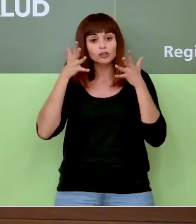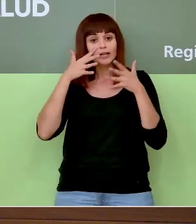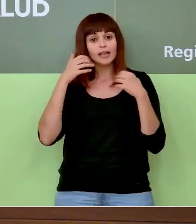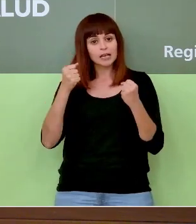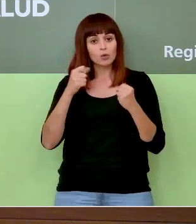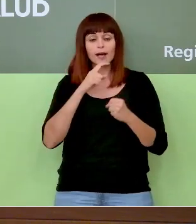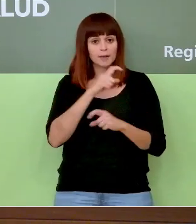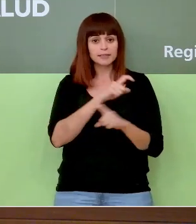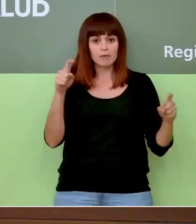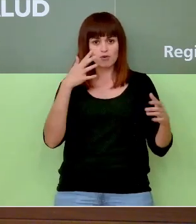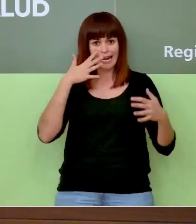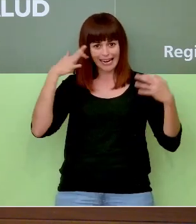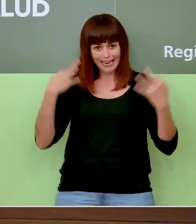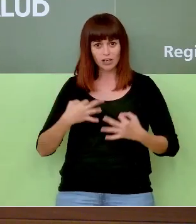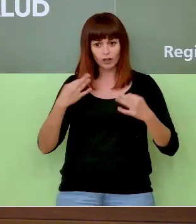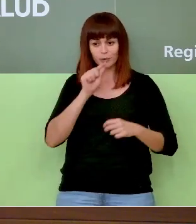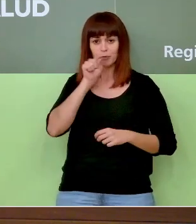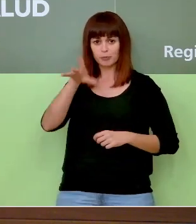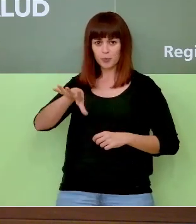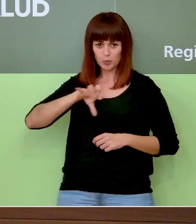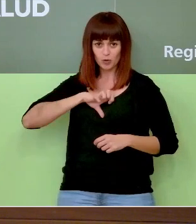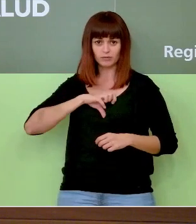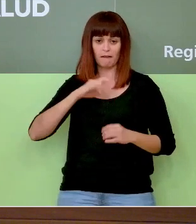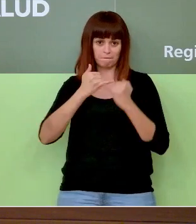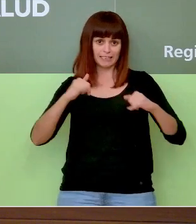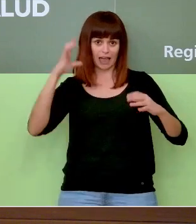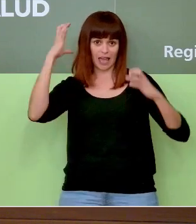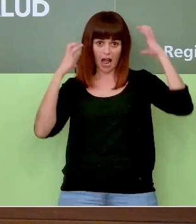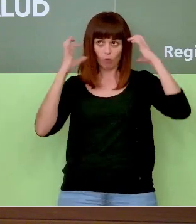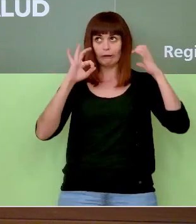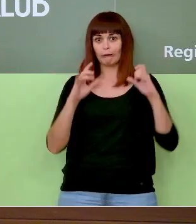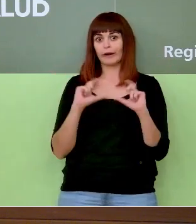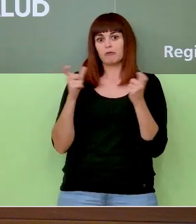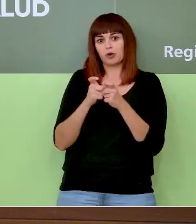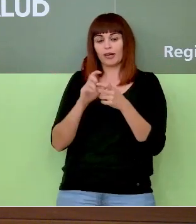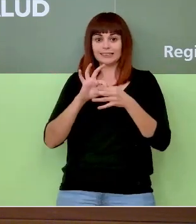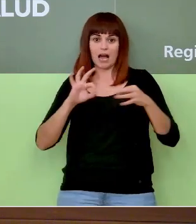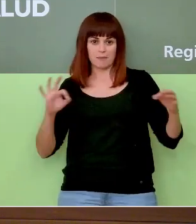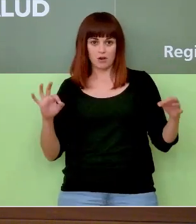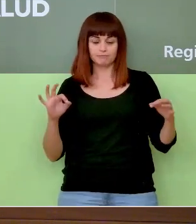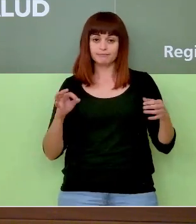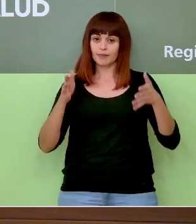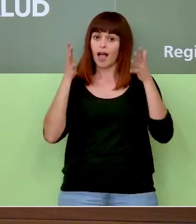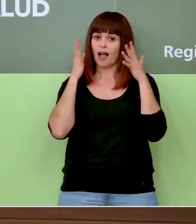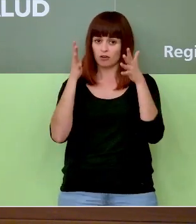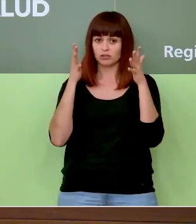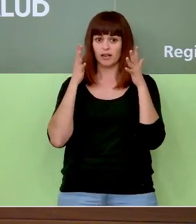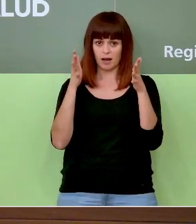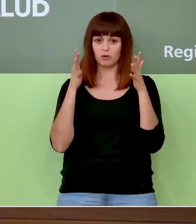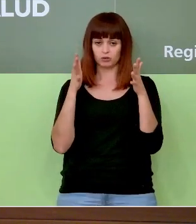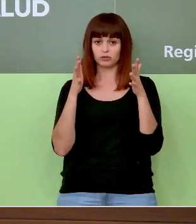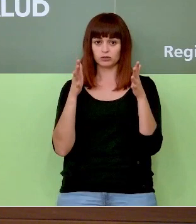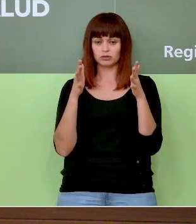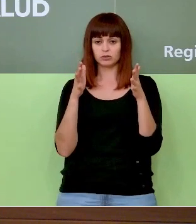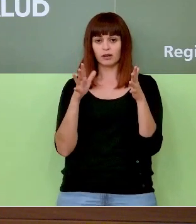serio riesgo de contagio que entrañan estas fiestas de Halloween o simplemente reuniones con amigos, por lo que desaconsejamos desde todo punto de vista